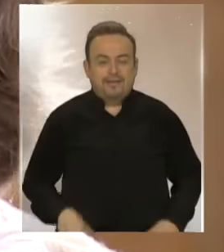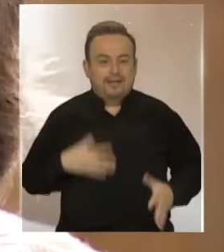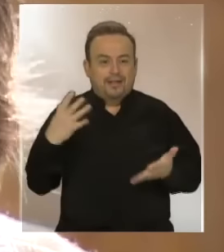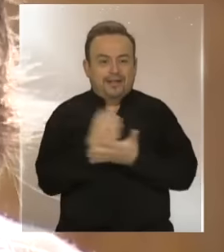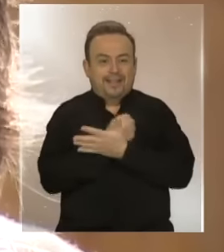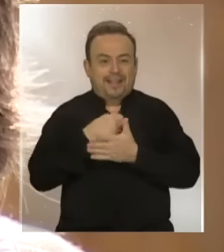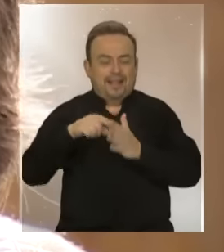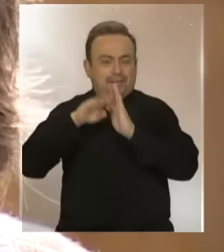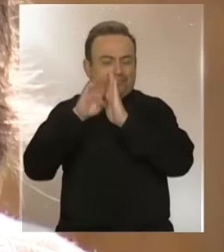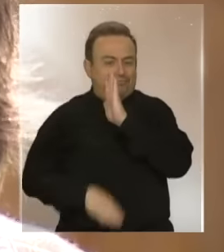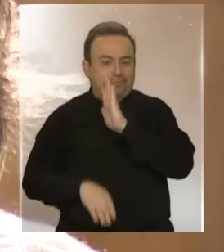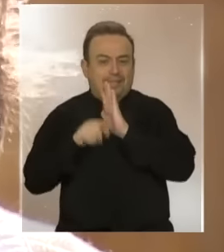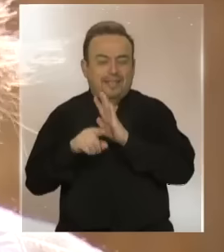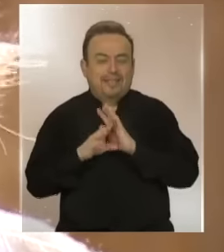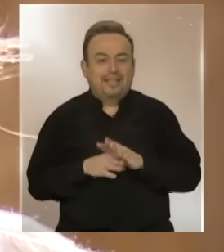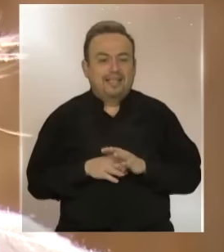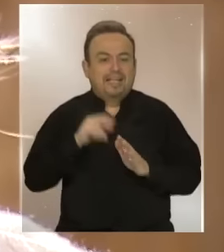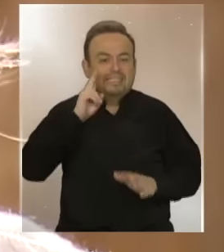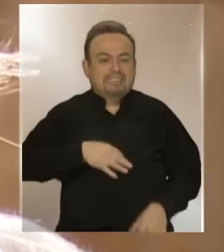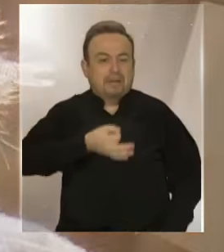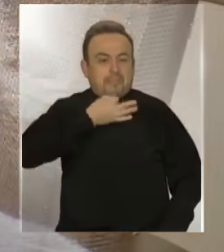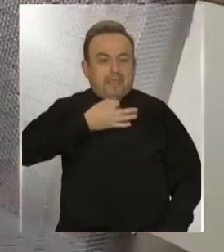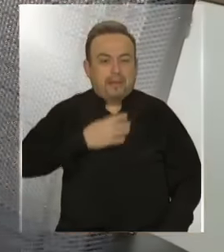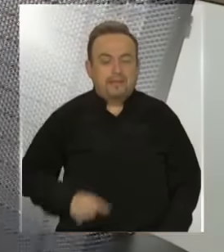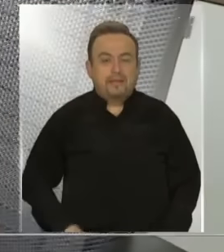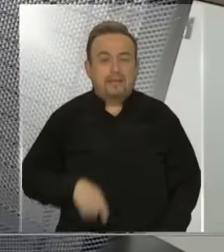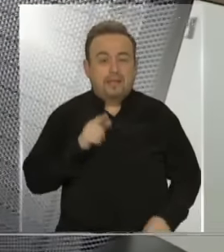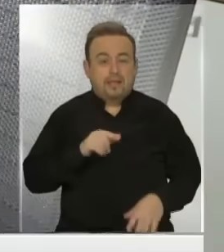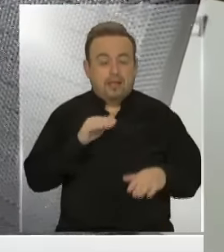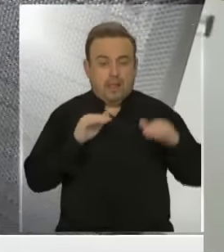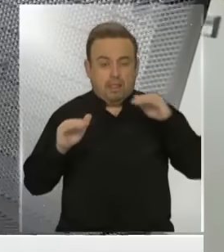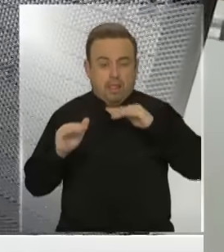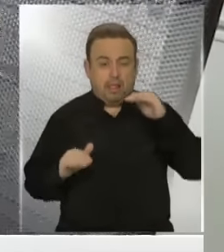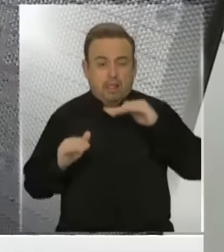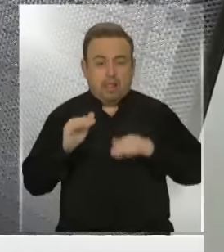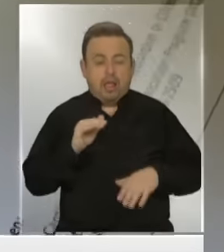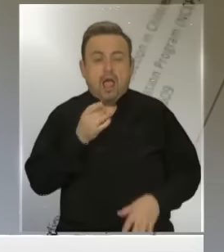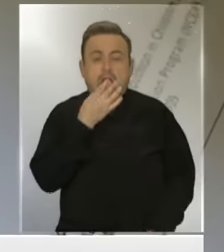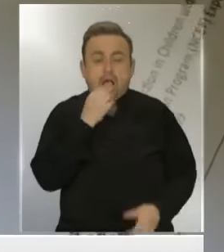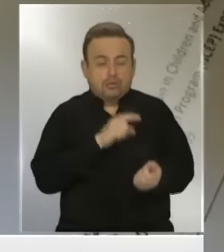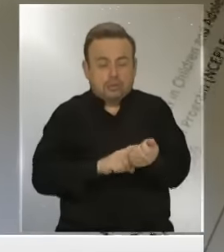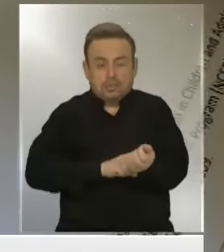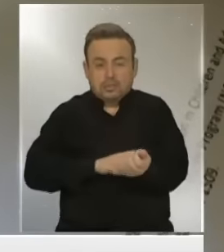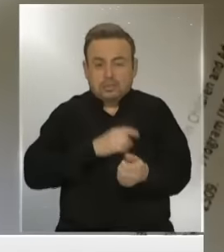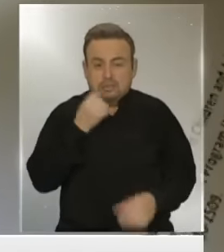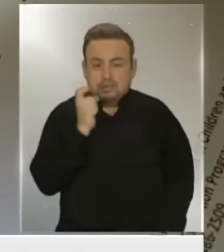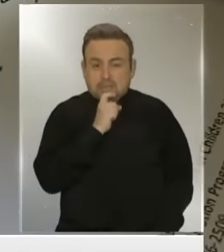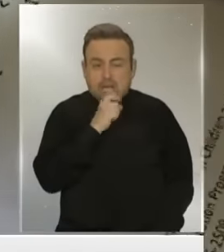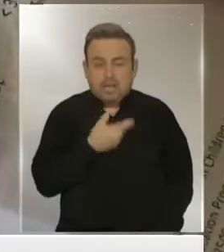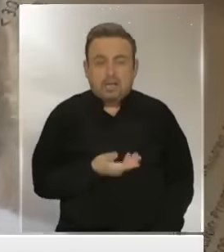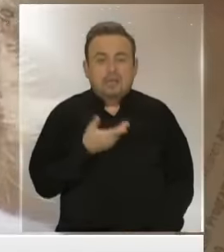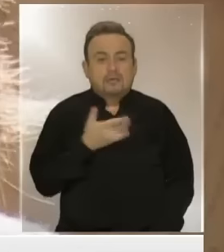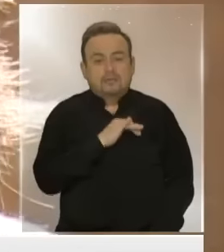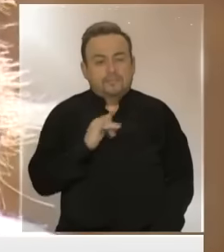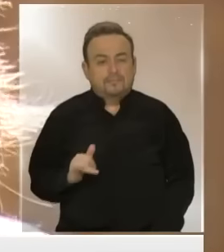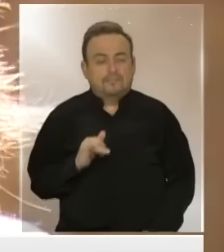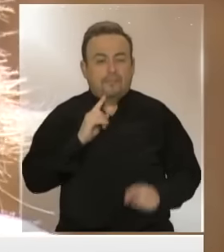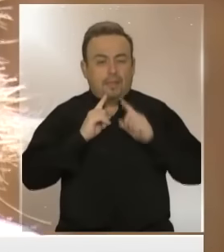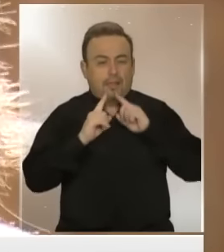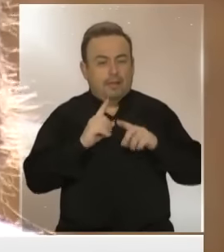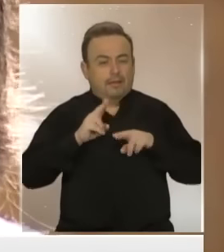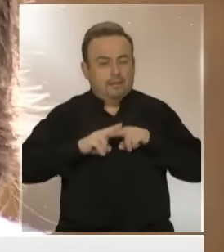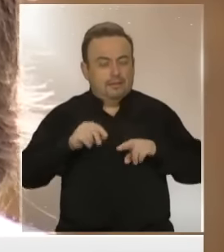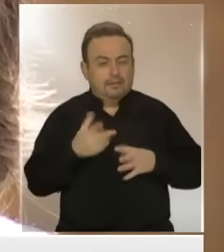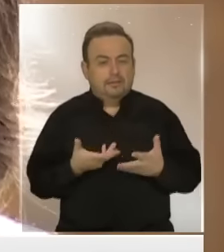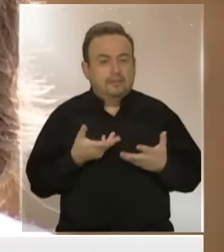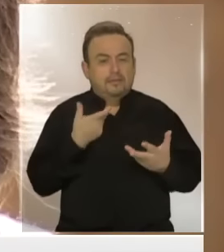logramos bajar radicalmente sin medicamentos los niveles de azúcar en la sangre. Y luego con el examen que se me